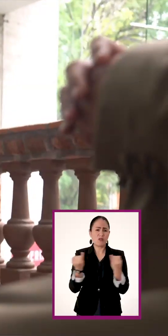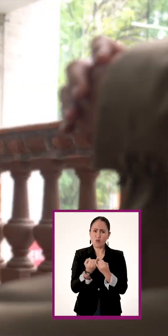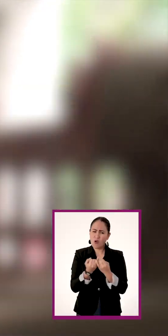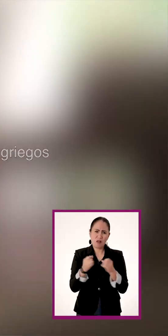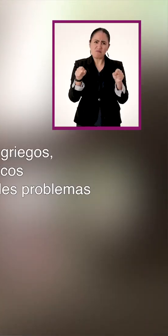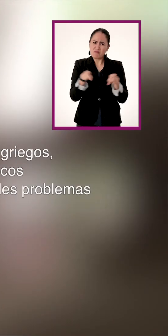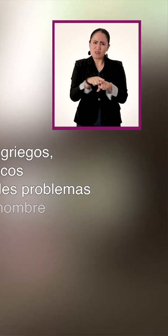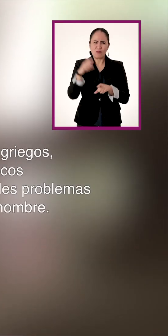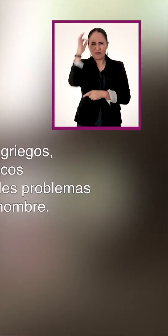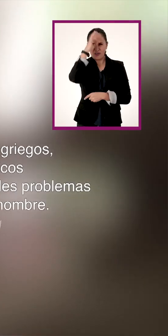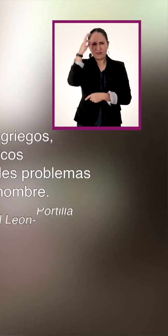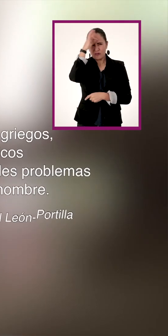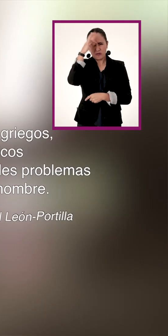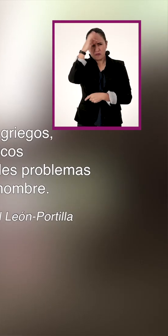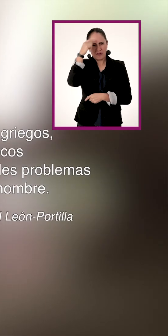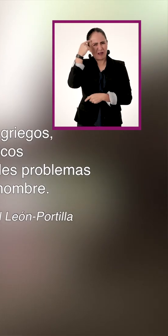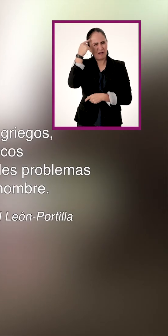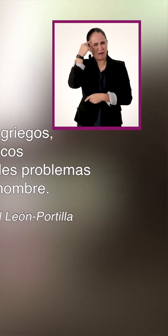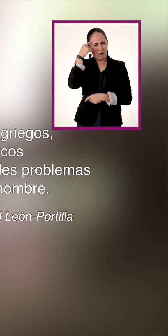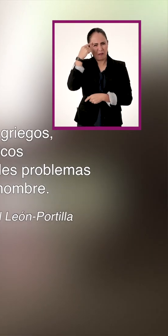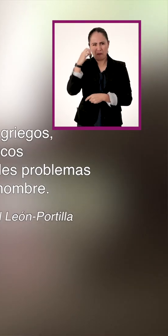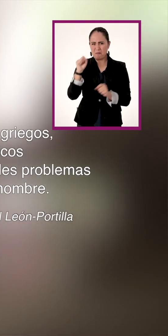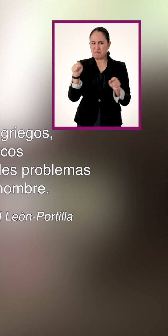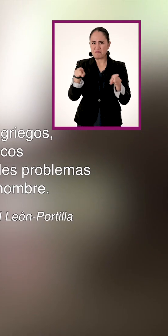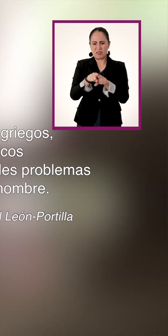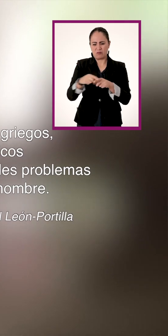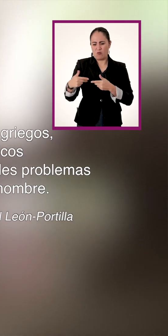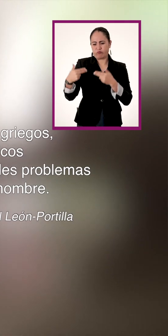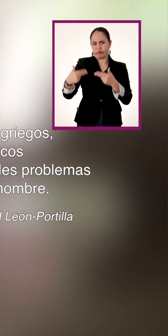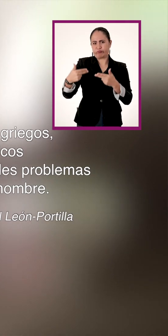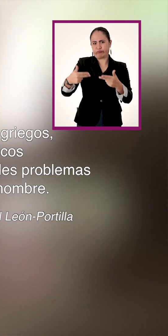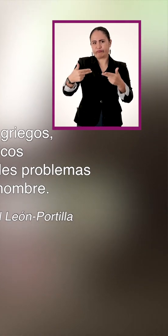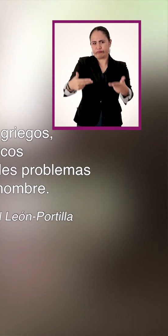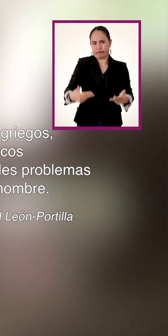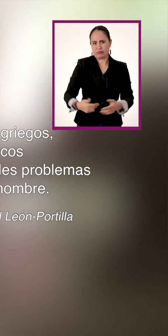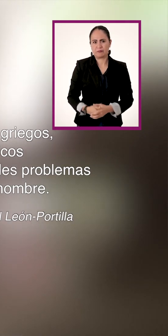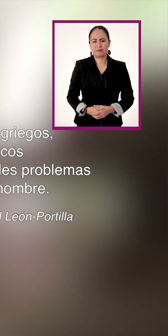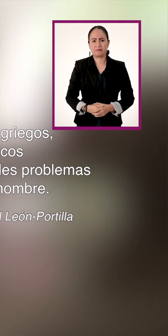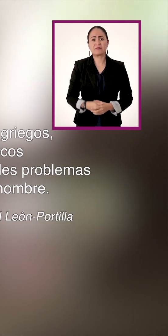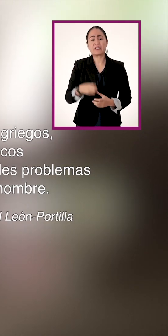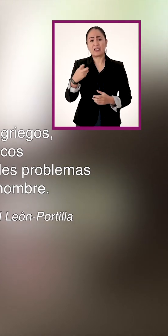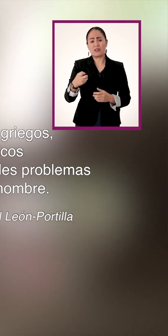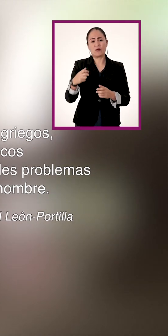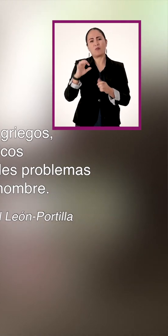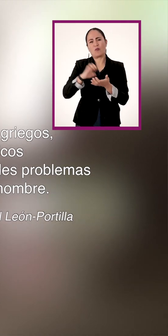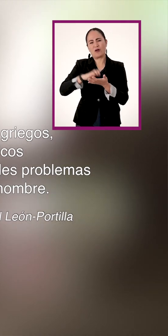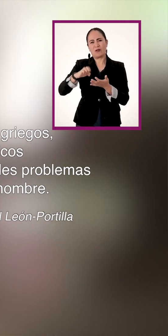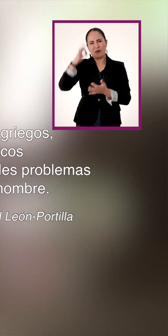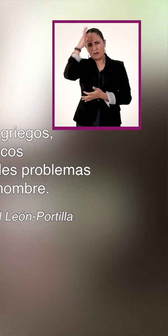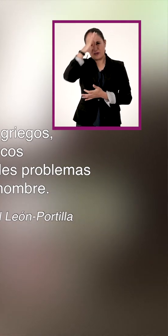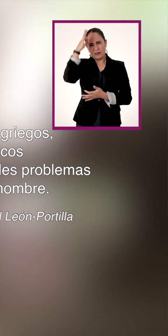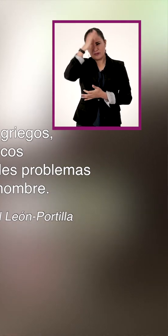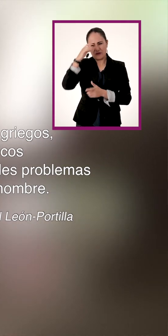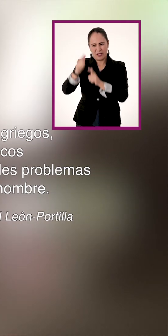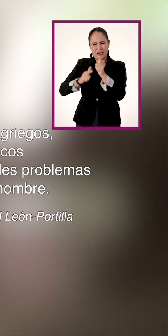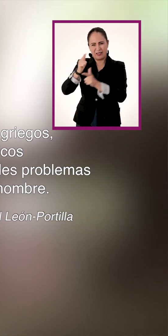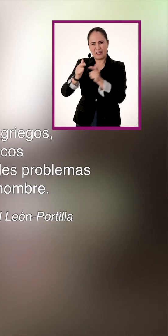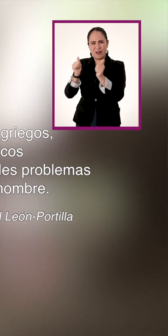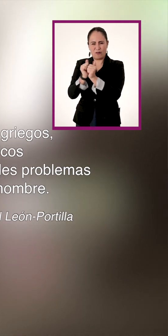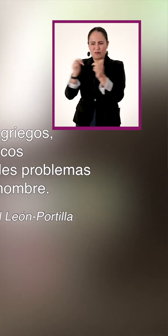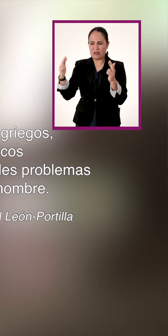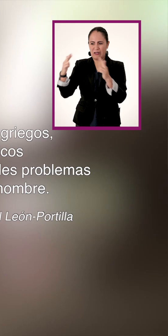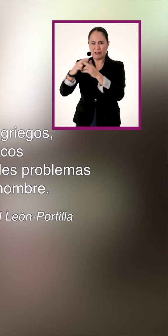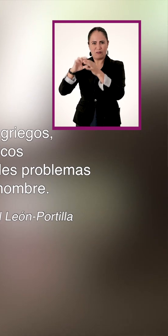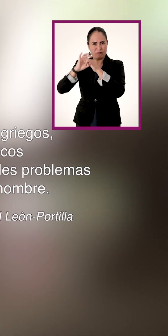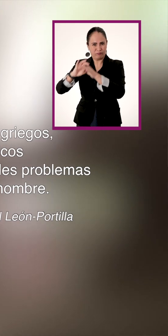más prestigiadas y más hegemónicas. O sea, no podríamos entender la filosofía griega sin sus antecedentes mítico-religiosos. Entonces no veo